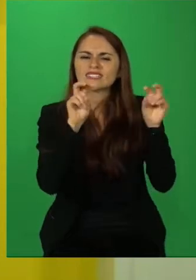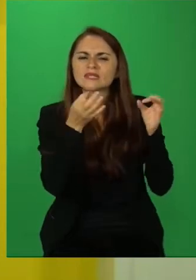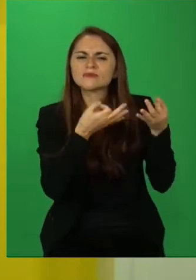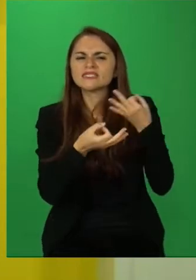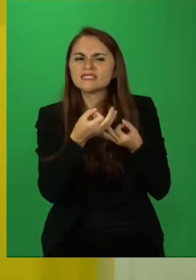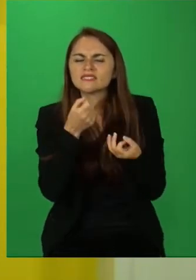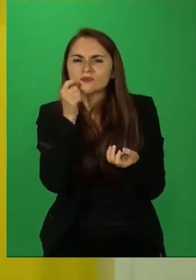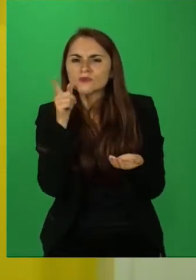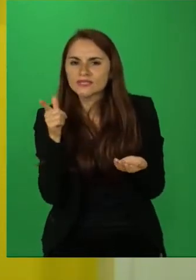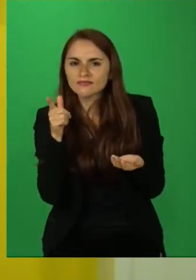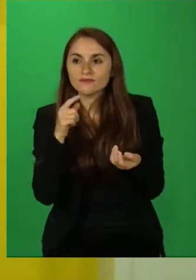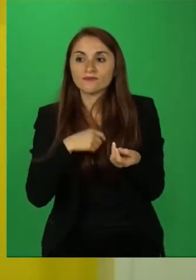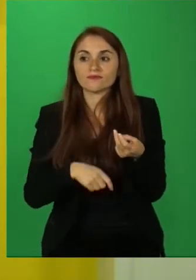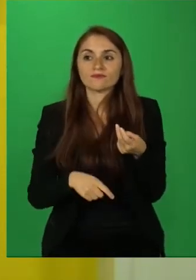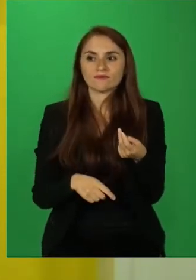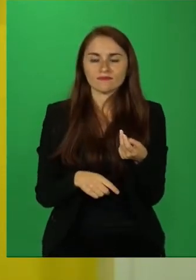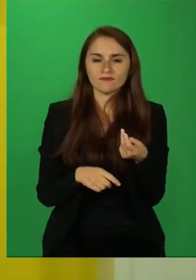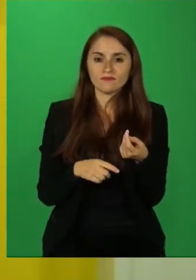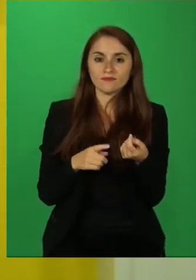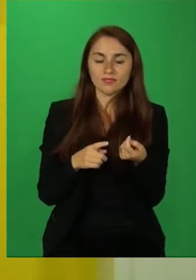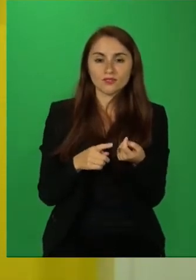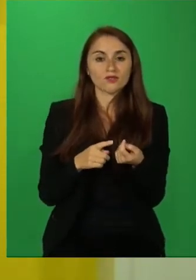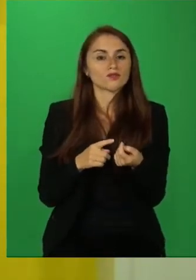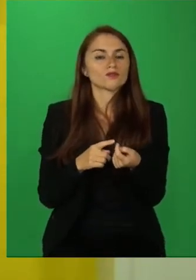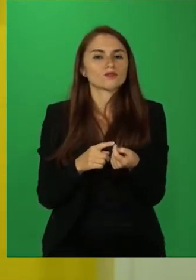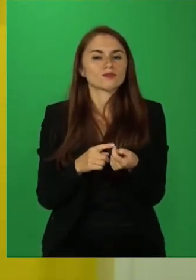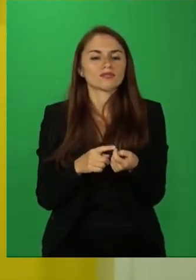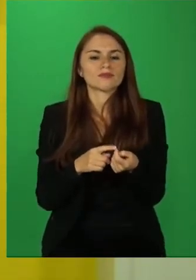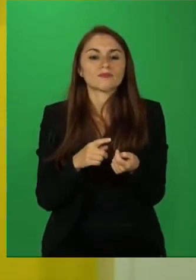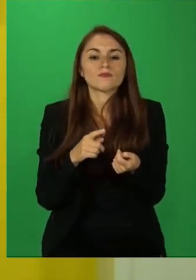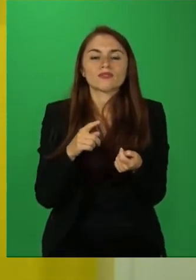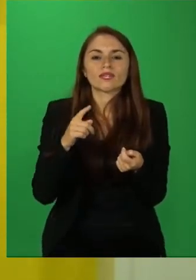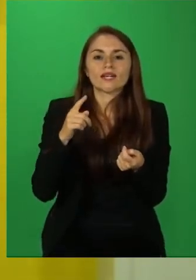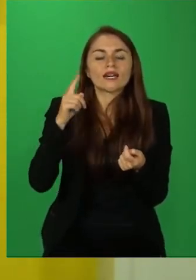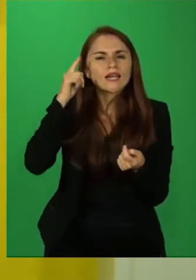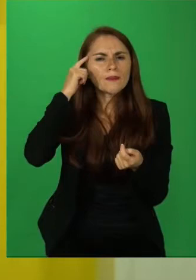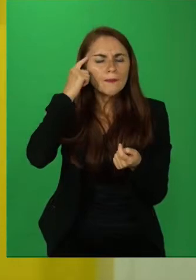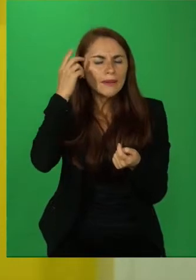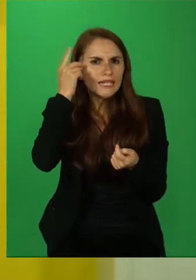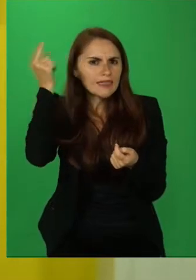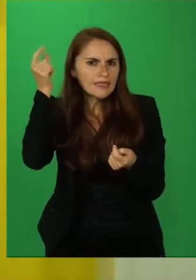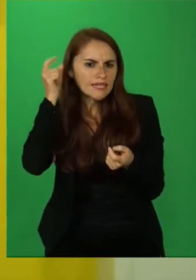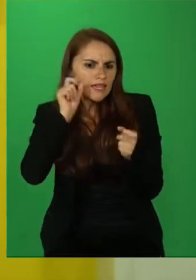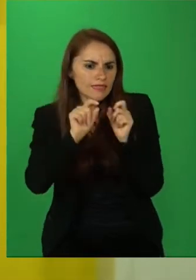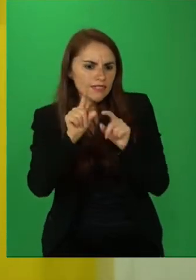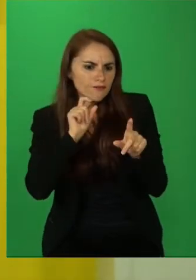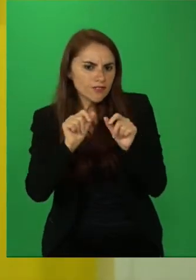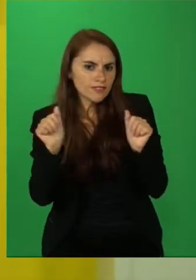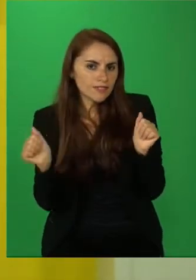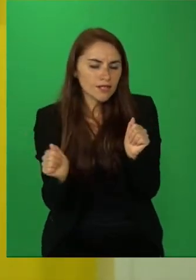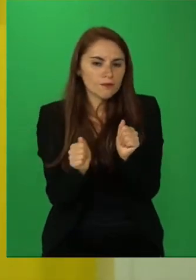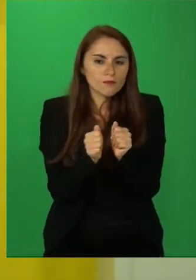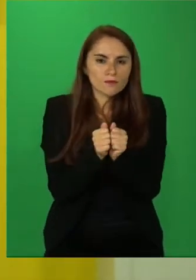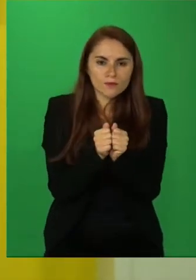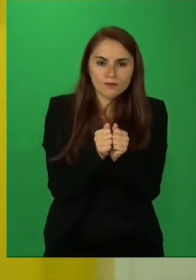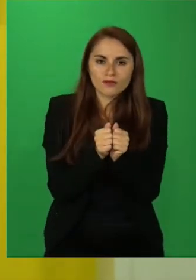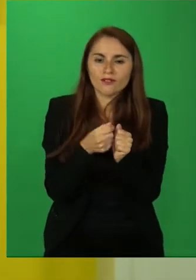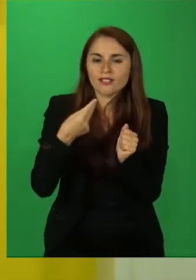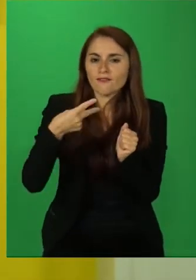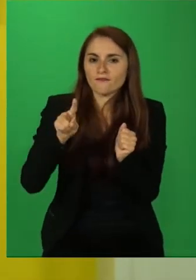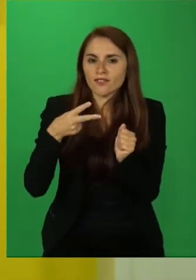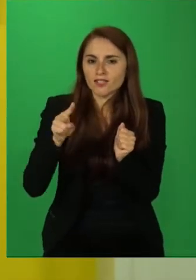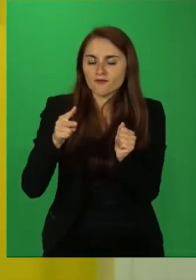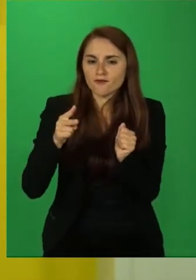comunicativa, recuerda que es tesis o la idea que defiende el emisor más el verbo que refleja su actitud. ¿Te